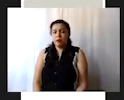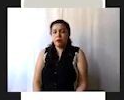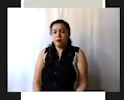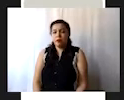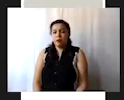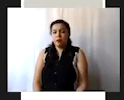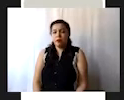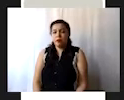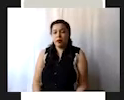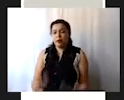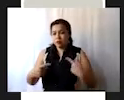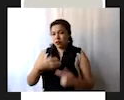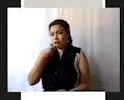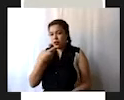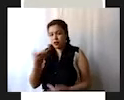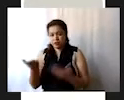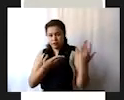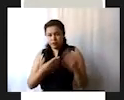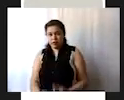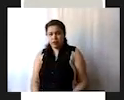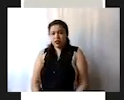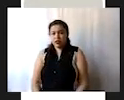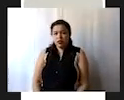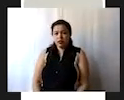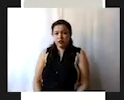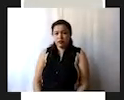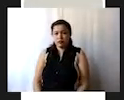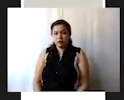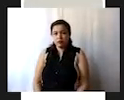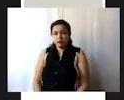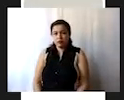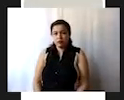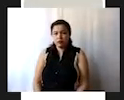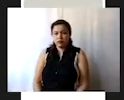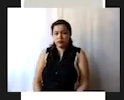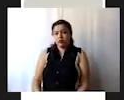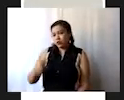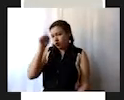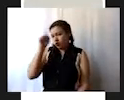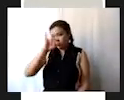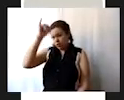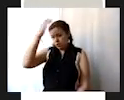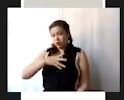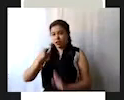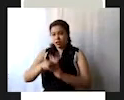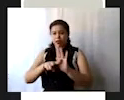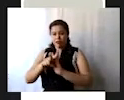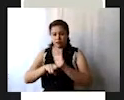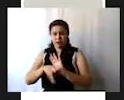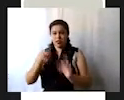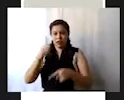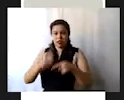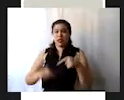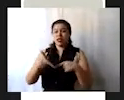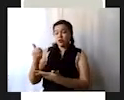alguien iba a hablar. Adelante. Quizá, Yo hola, sugiero que buenas quites tardes. su imagen Ah, ¿el video? Aquí está con y eso